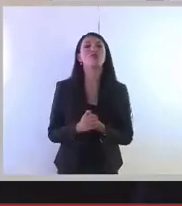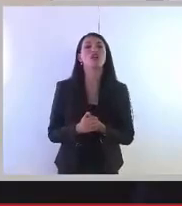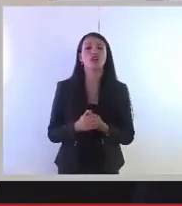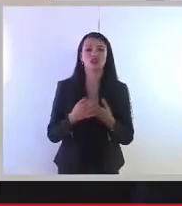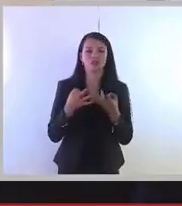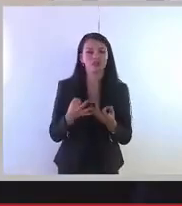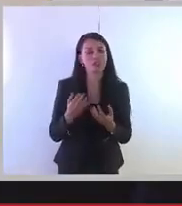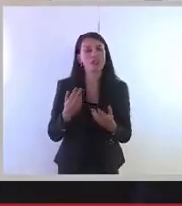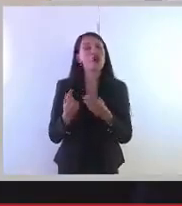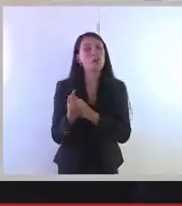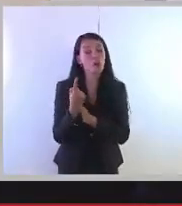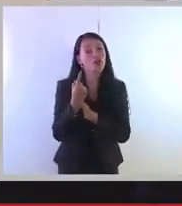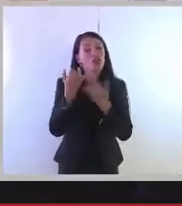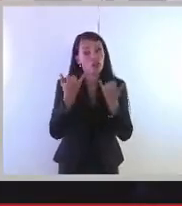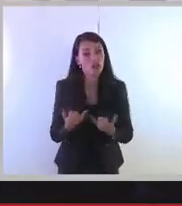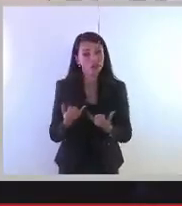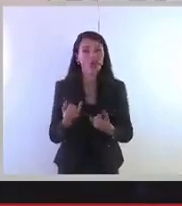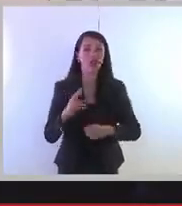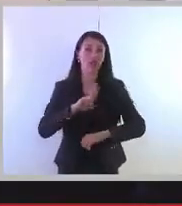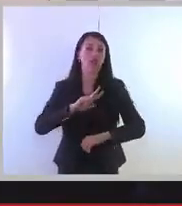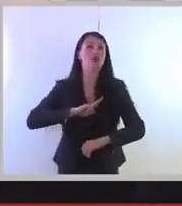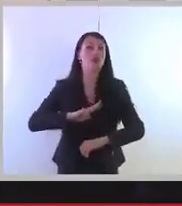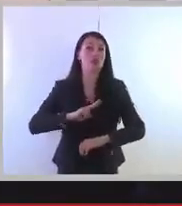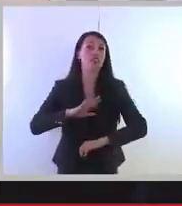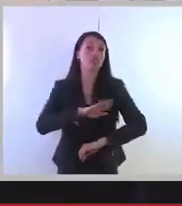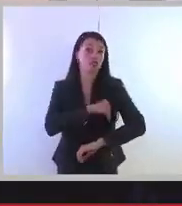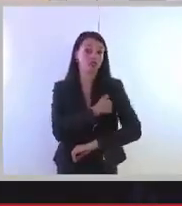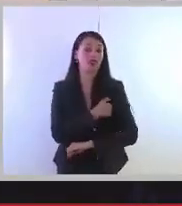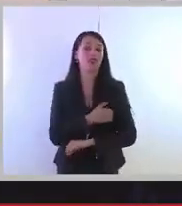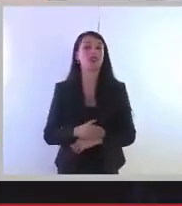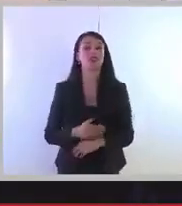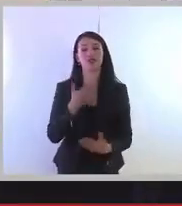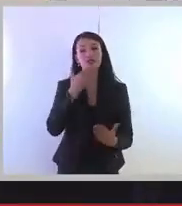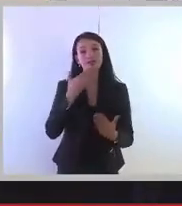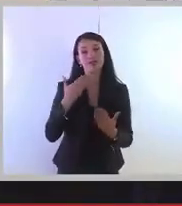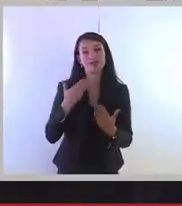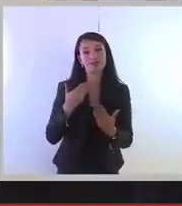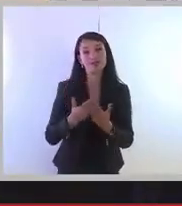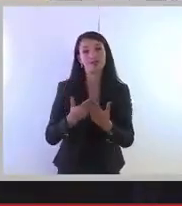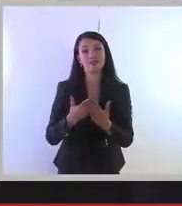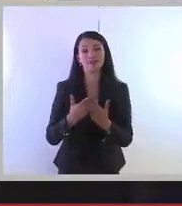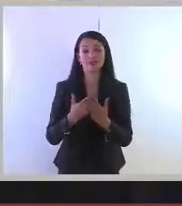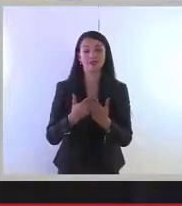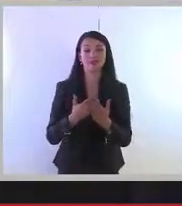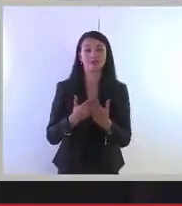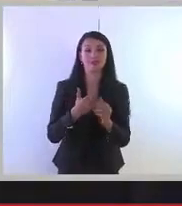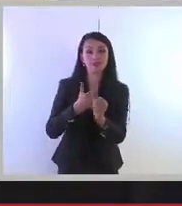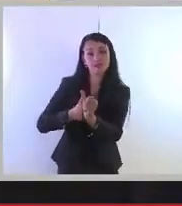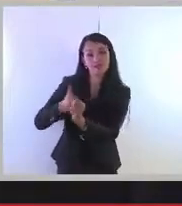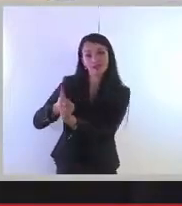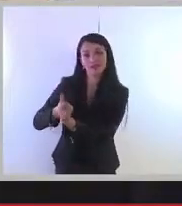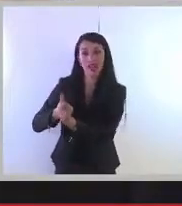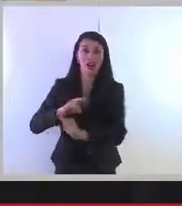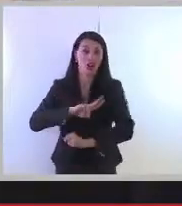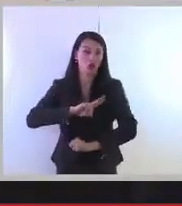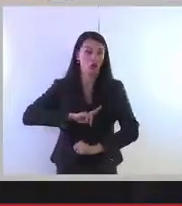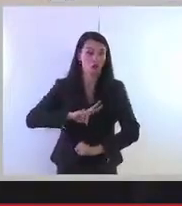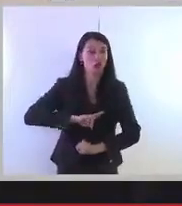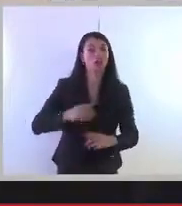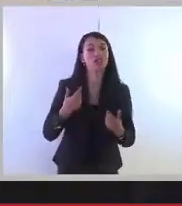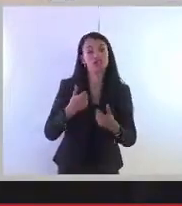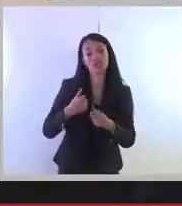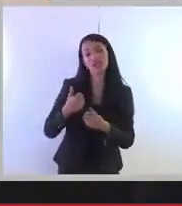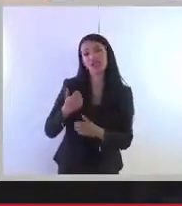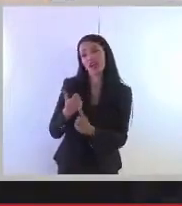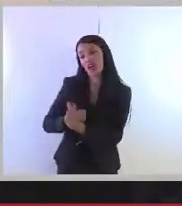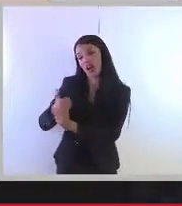esta política, viceministra Lilia, gracias, y cada uno de los viceministros, la Universidad